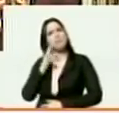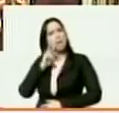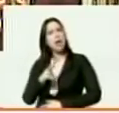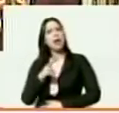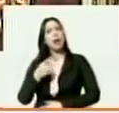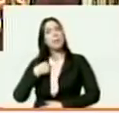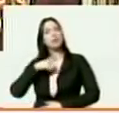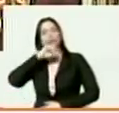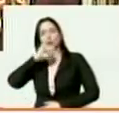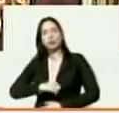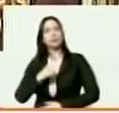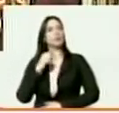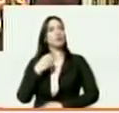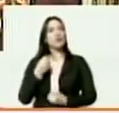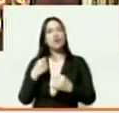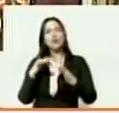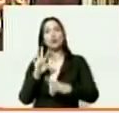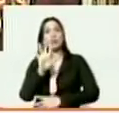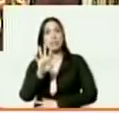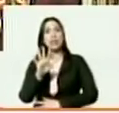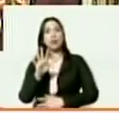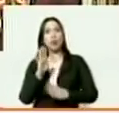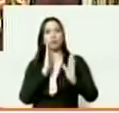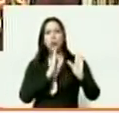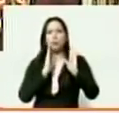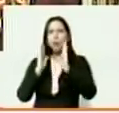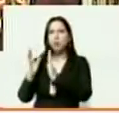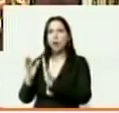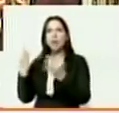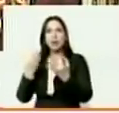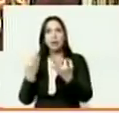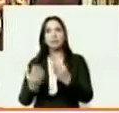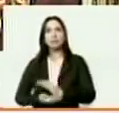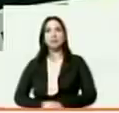vi completo, 5 temporadas, ¿verdad, Silvia?